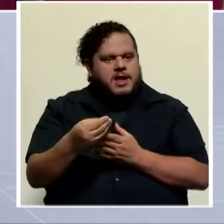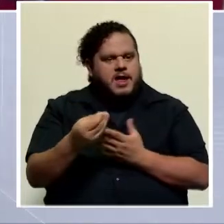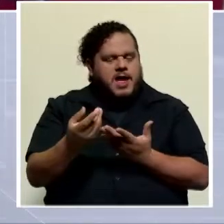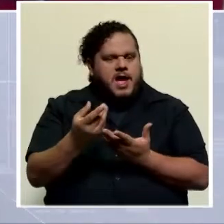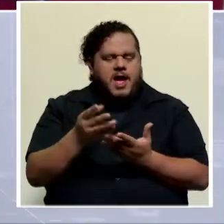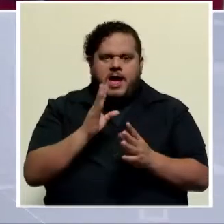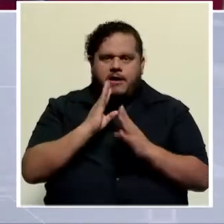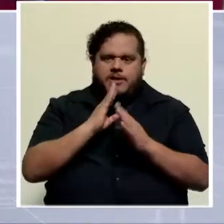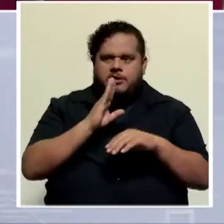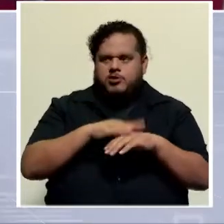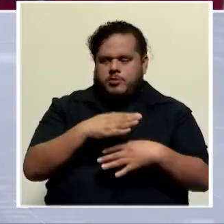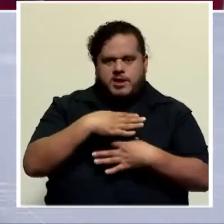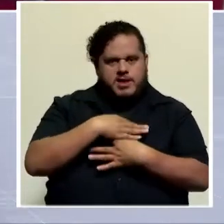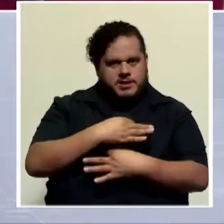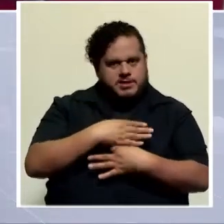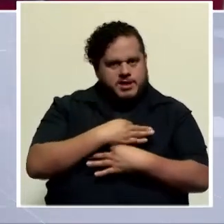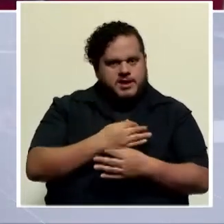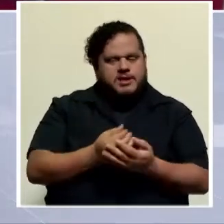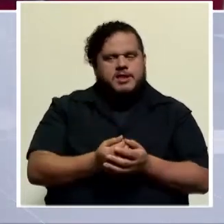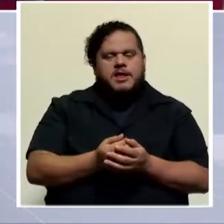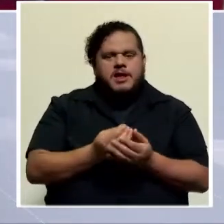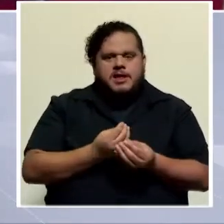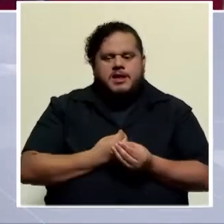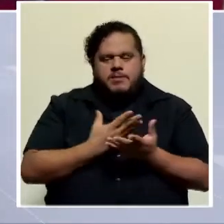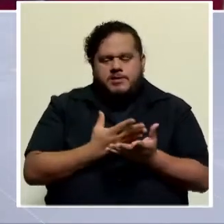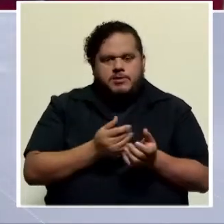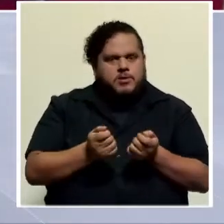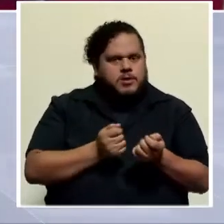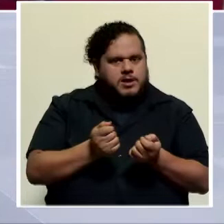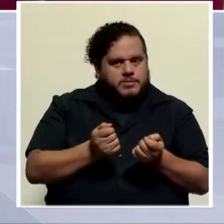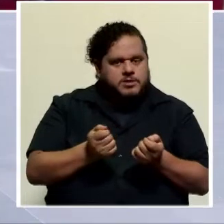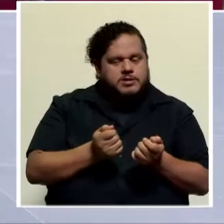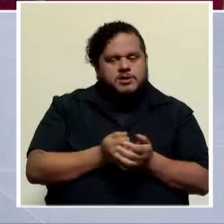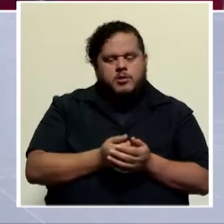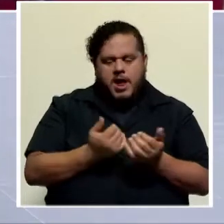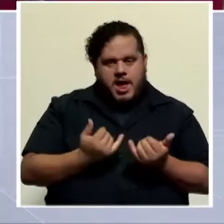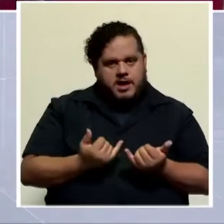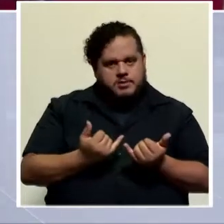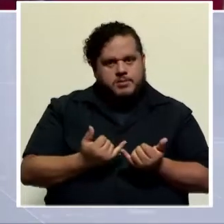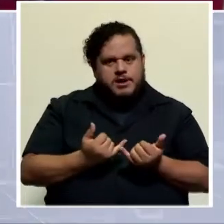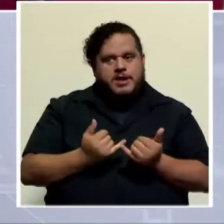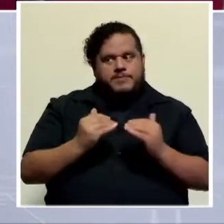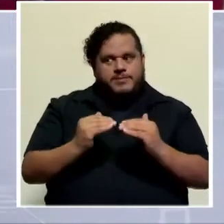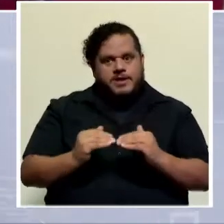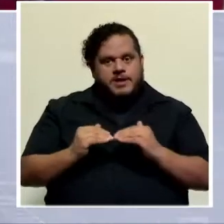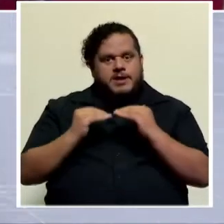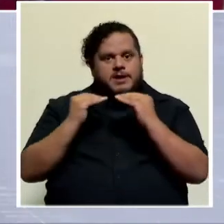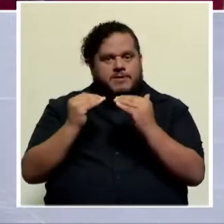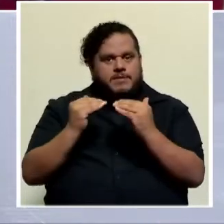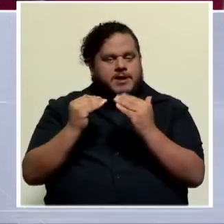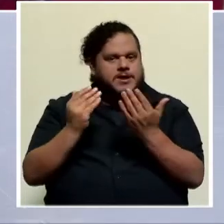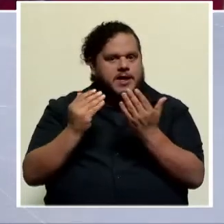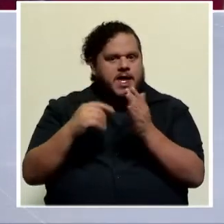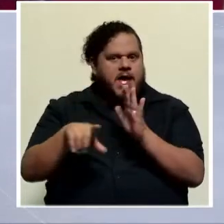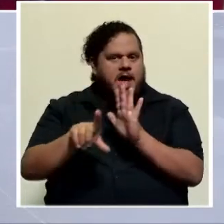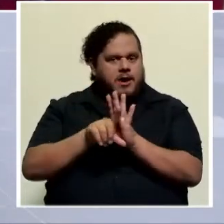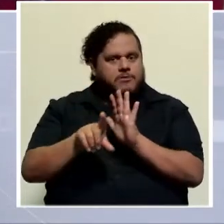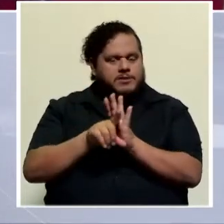habida cuenta del interés que manifestó la administración actual de elevar a rango de